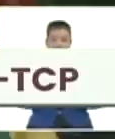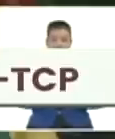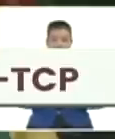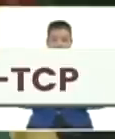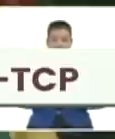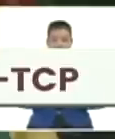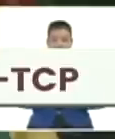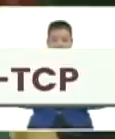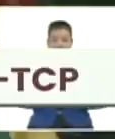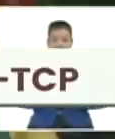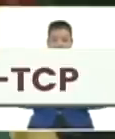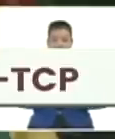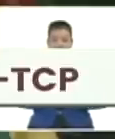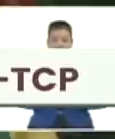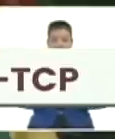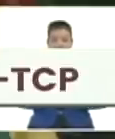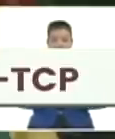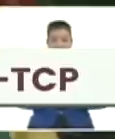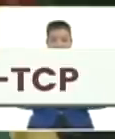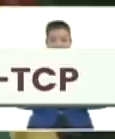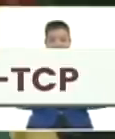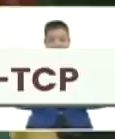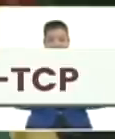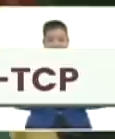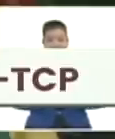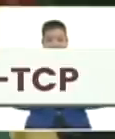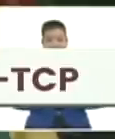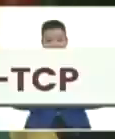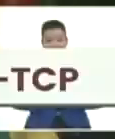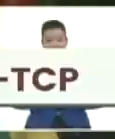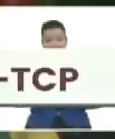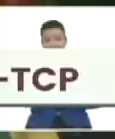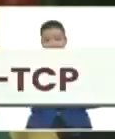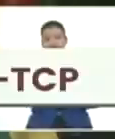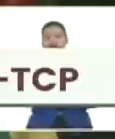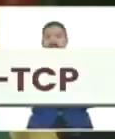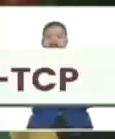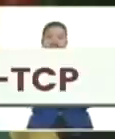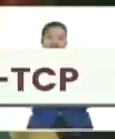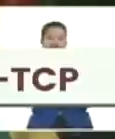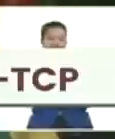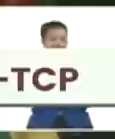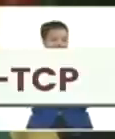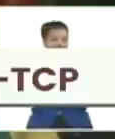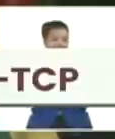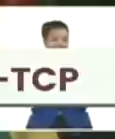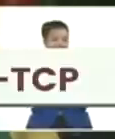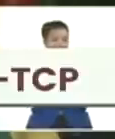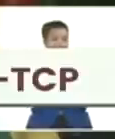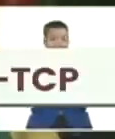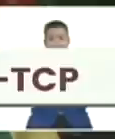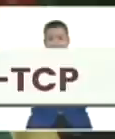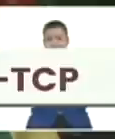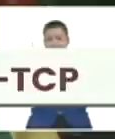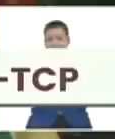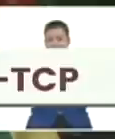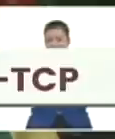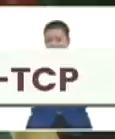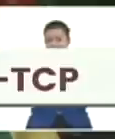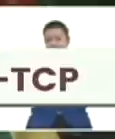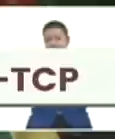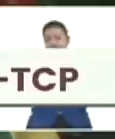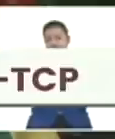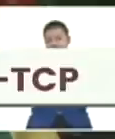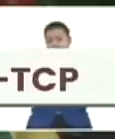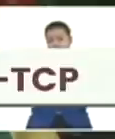Cuba, así como también a las más de 500 sanciones coercitivas unilaterales impuestas a Venezuela y